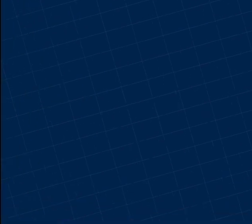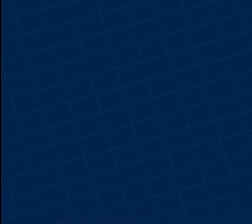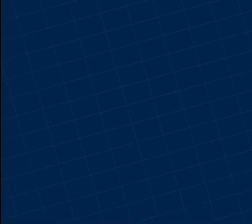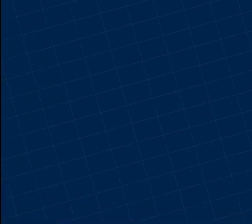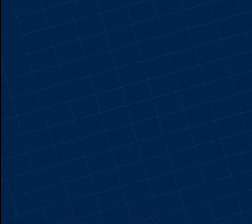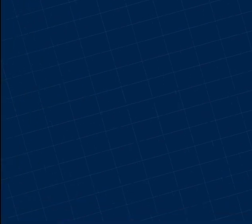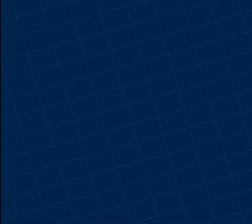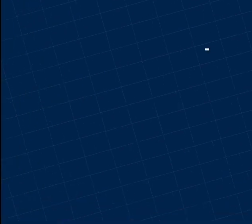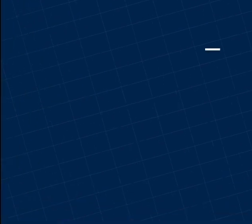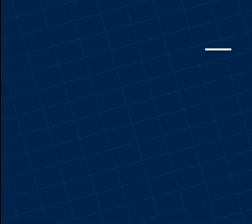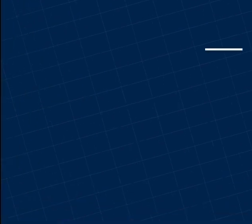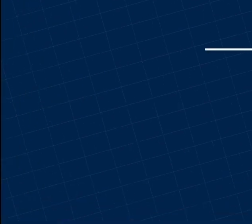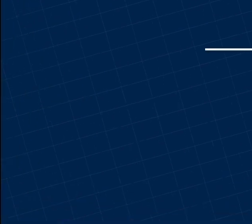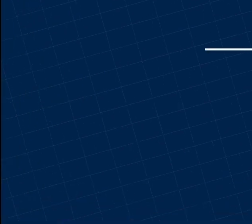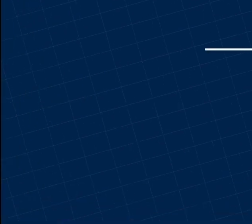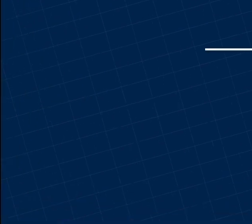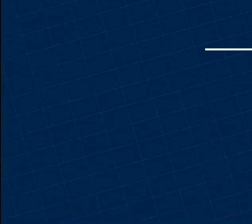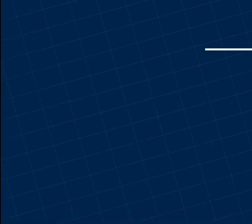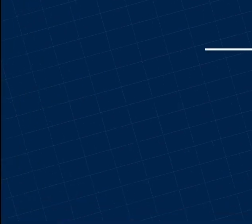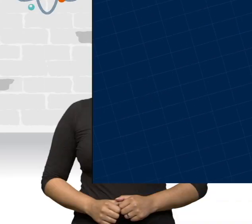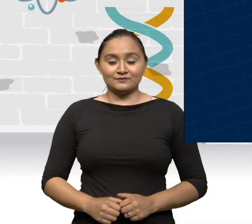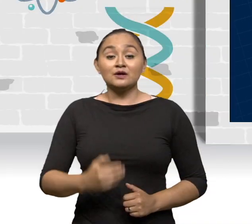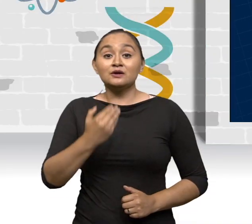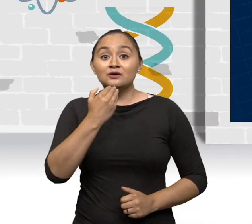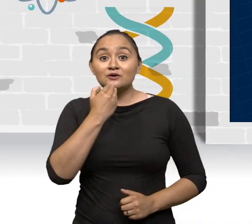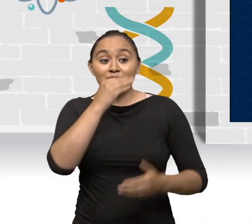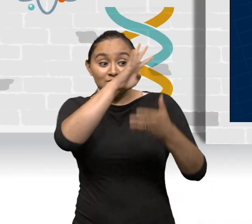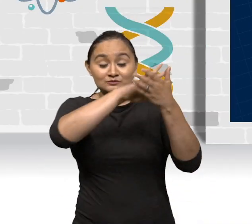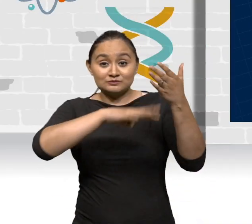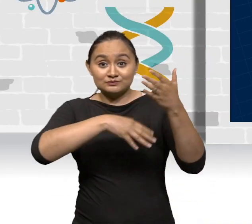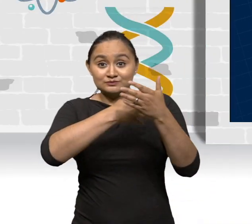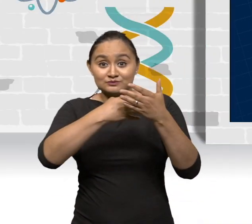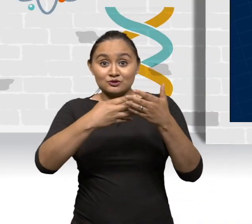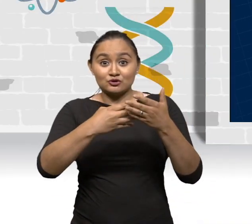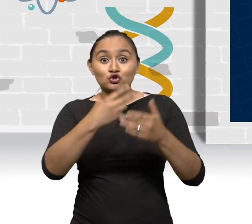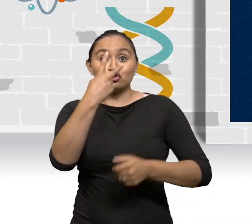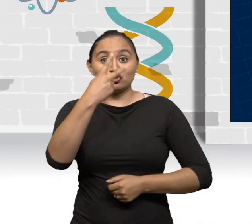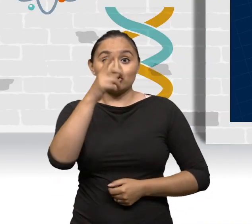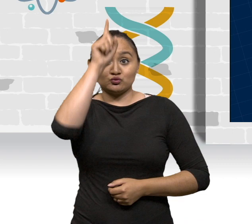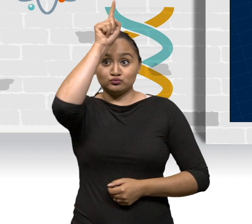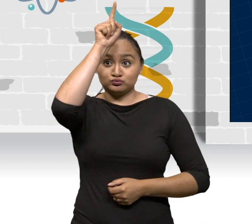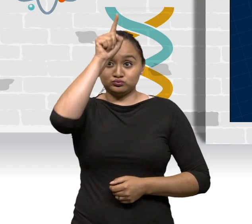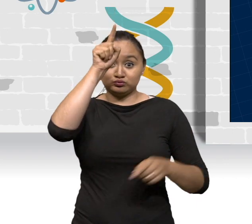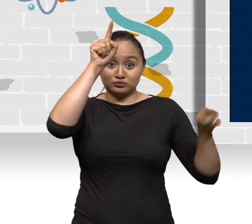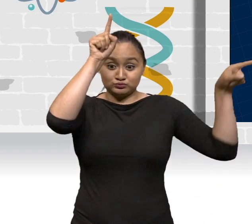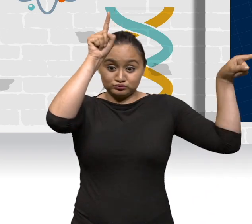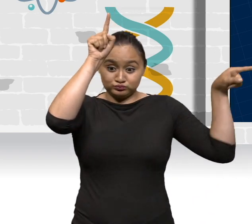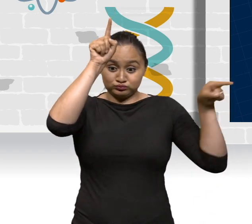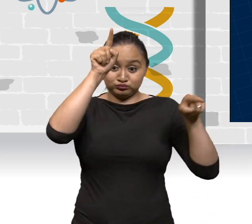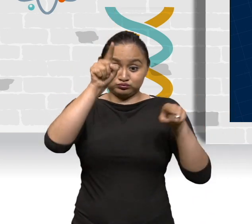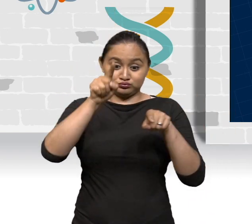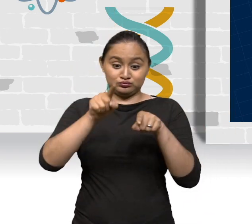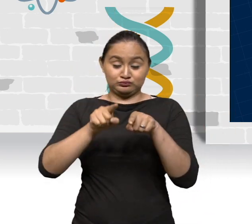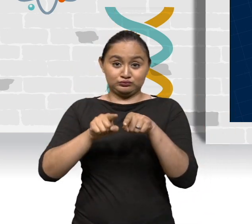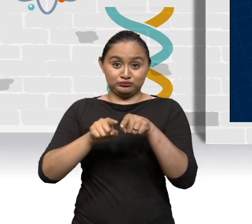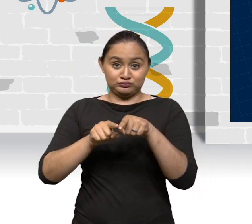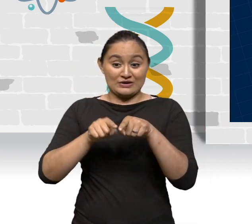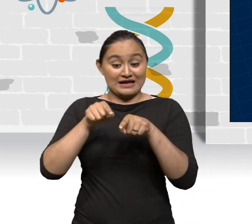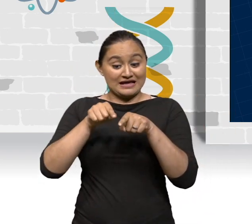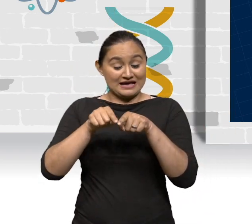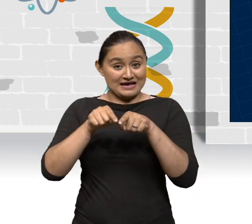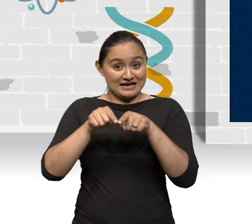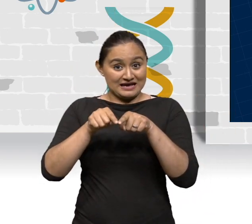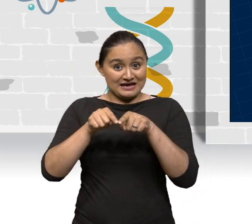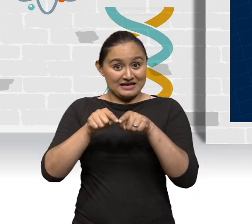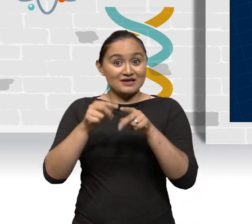plano cartesiano está formado por la intersección de dos rectas a 90 grados. El punto donde se intersecan las líneas